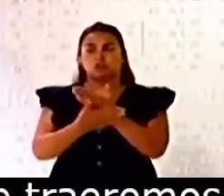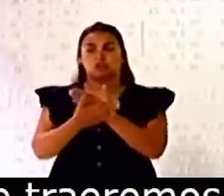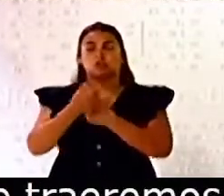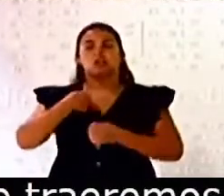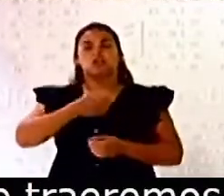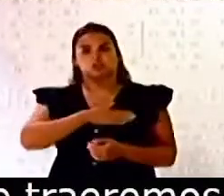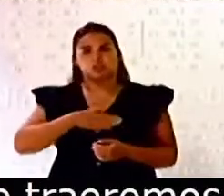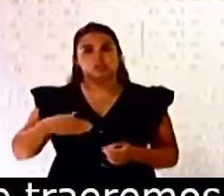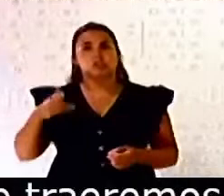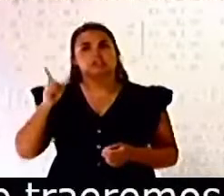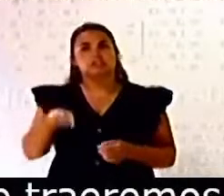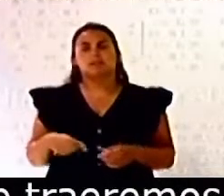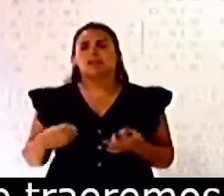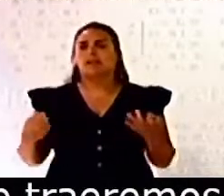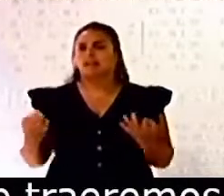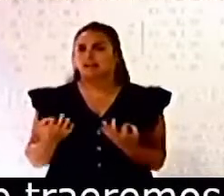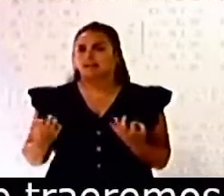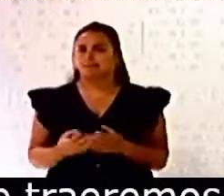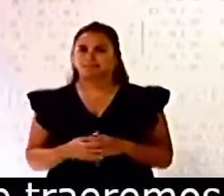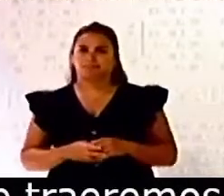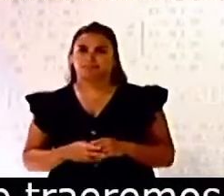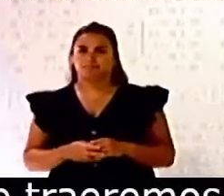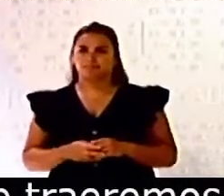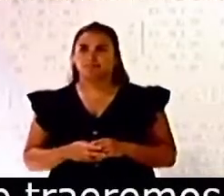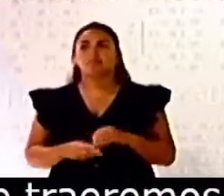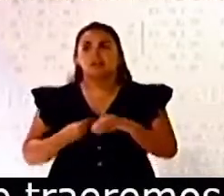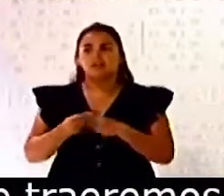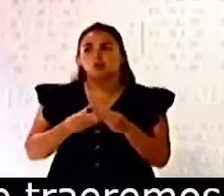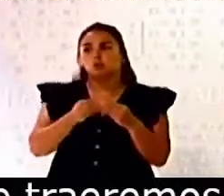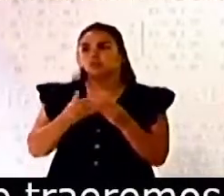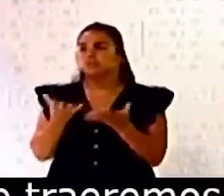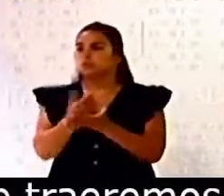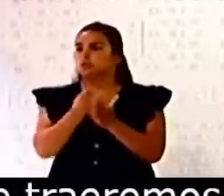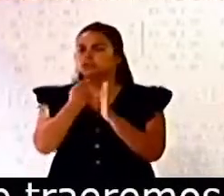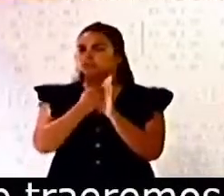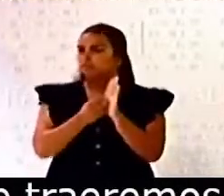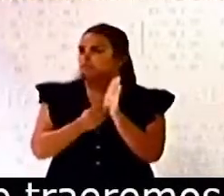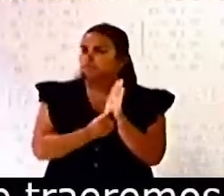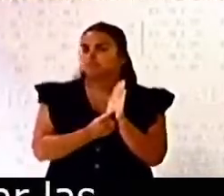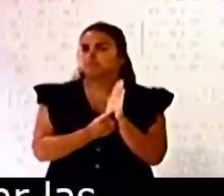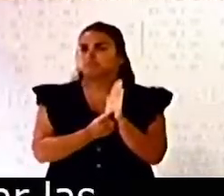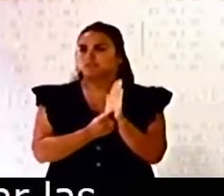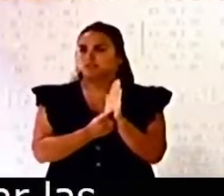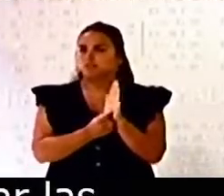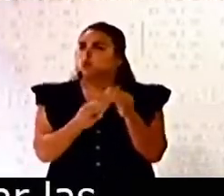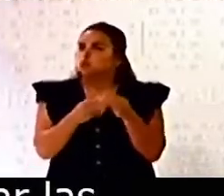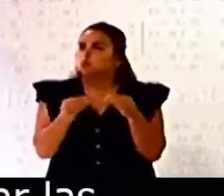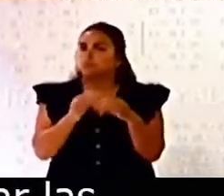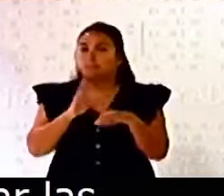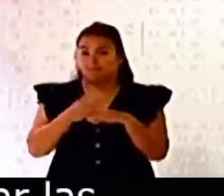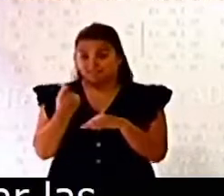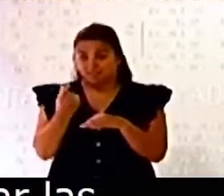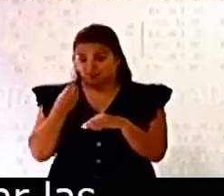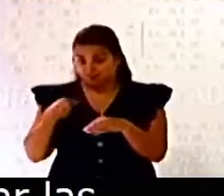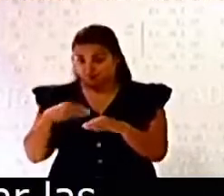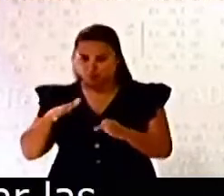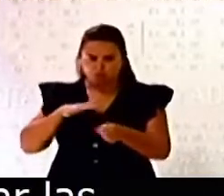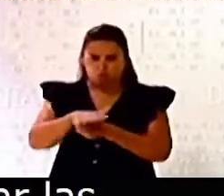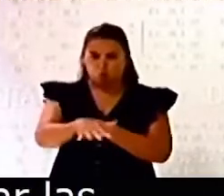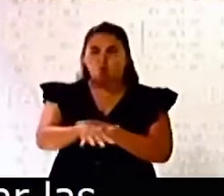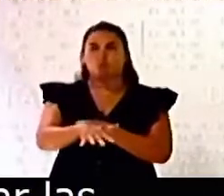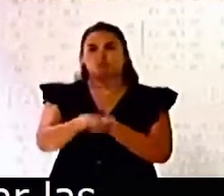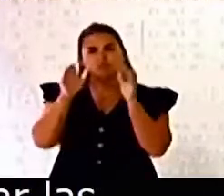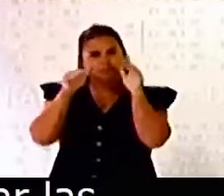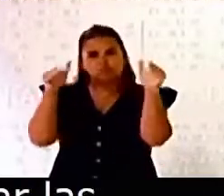queremos también poner y utilizar todas las herramientas posibles a fin de que ese dinero llegue a quien iba